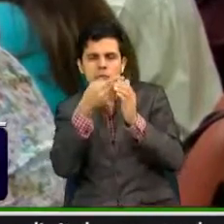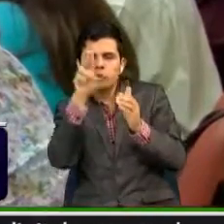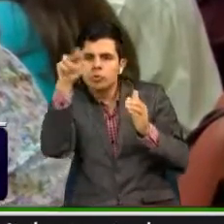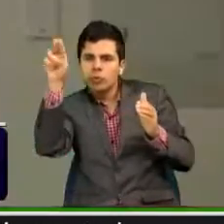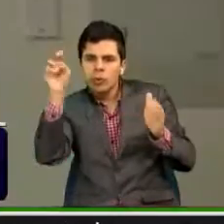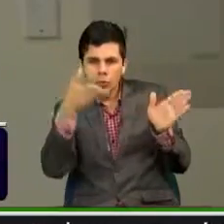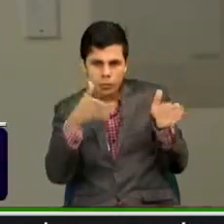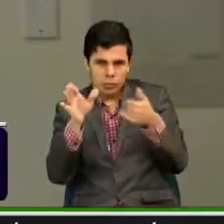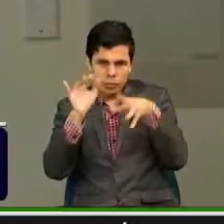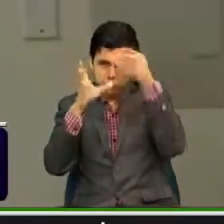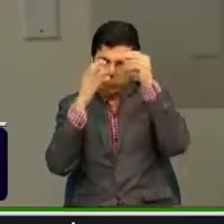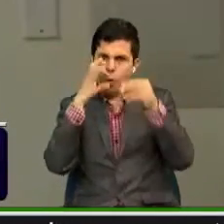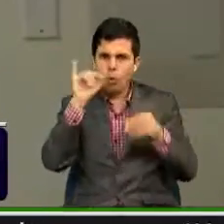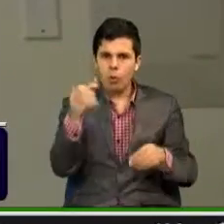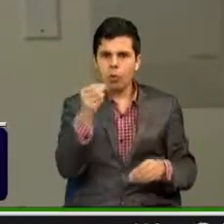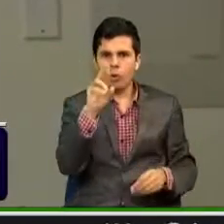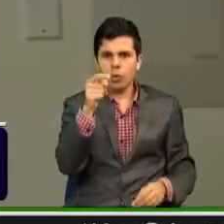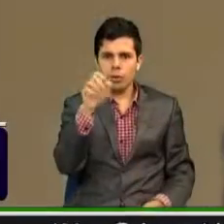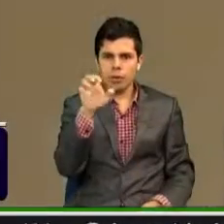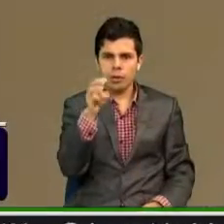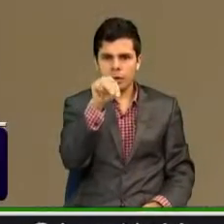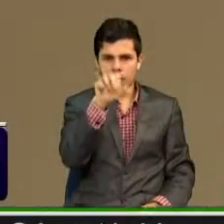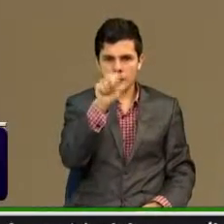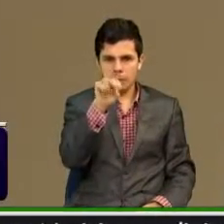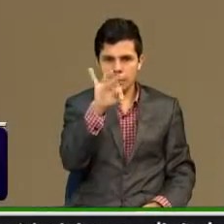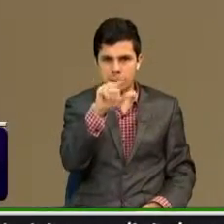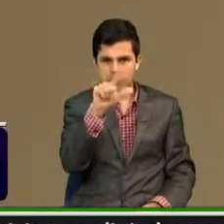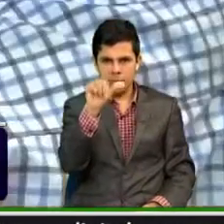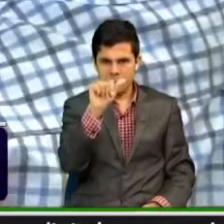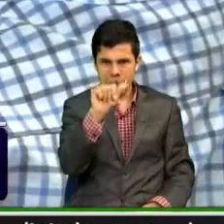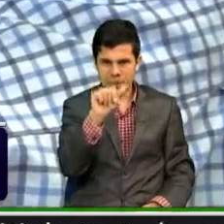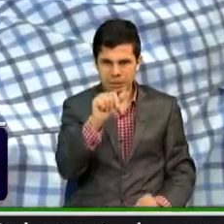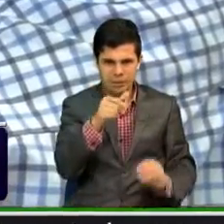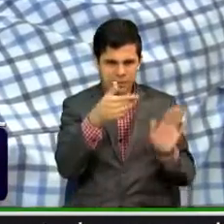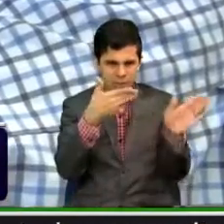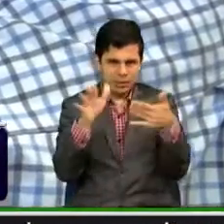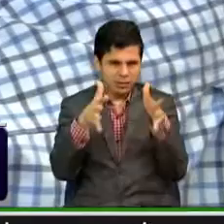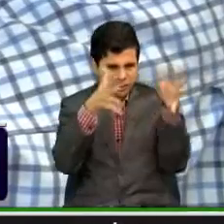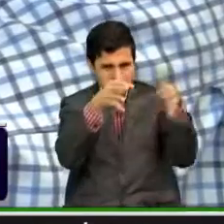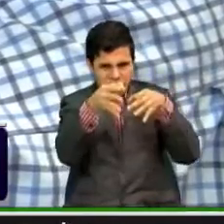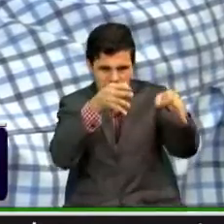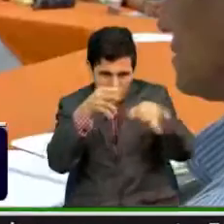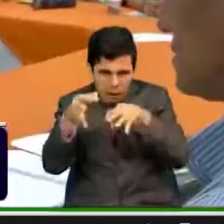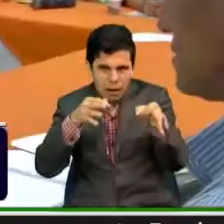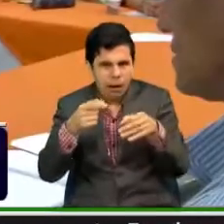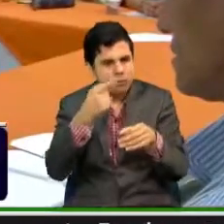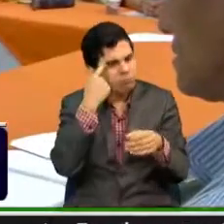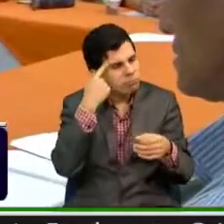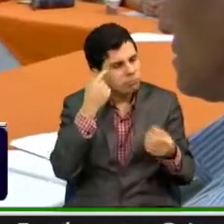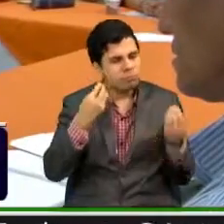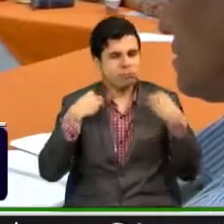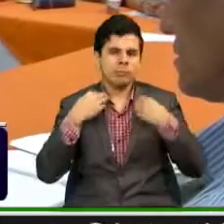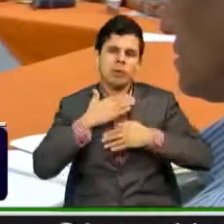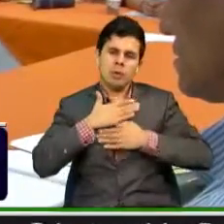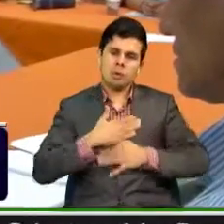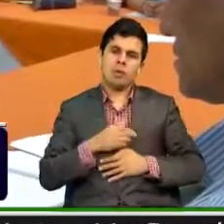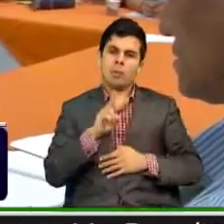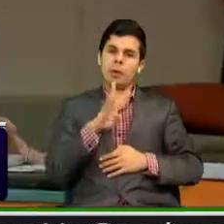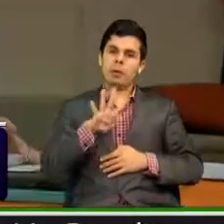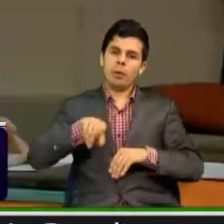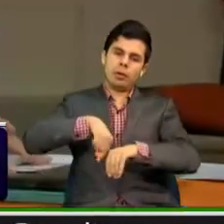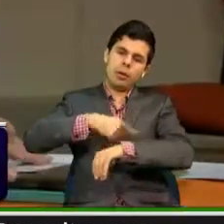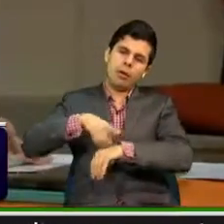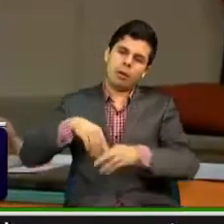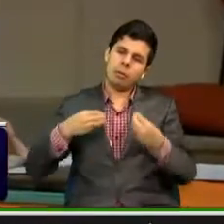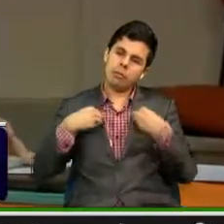jorge mantilla caballero denominado noticias pintadas un espacio en donde se busca la relajación por cerca de 24 horas